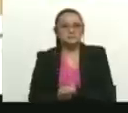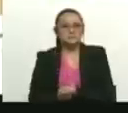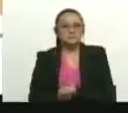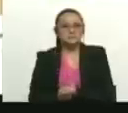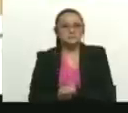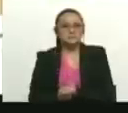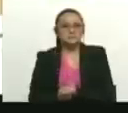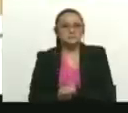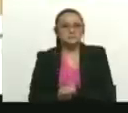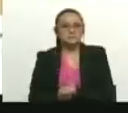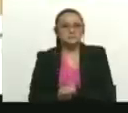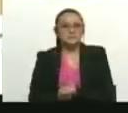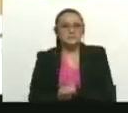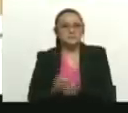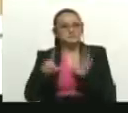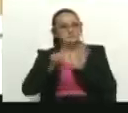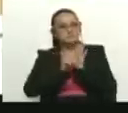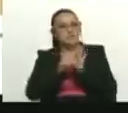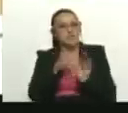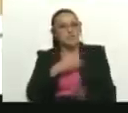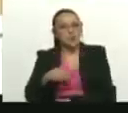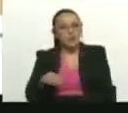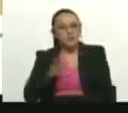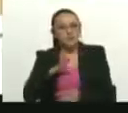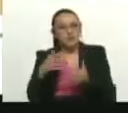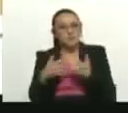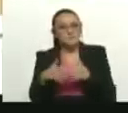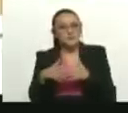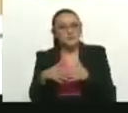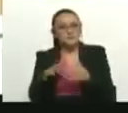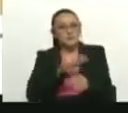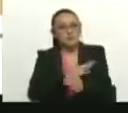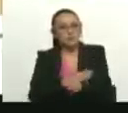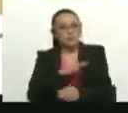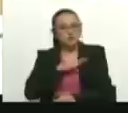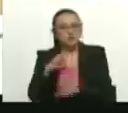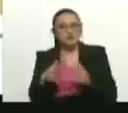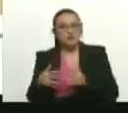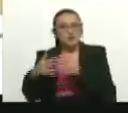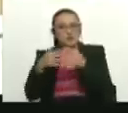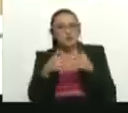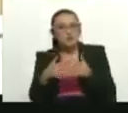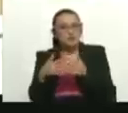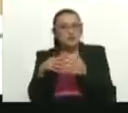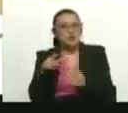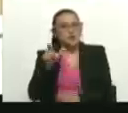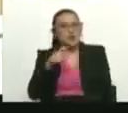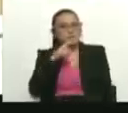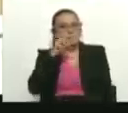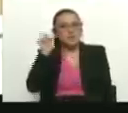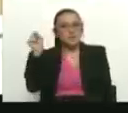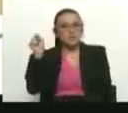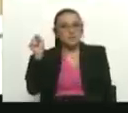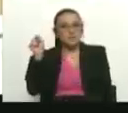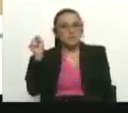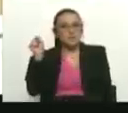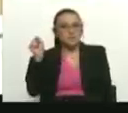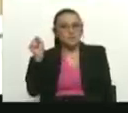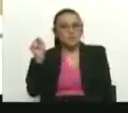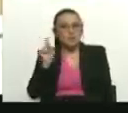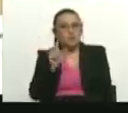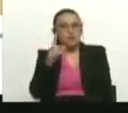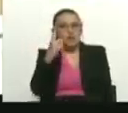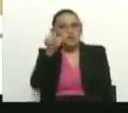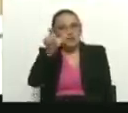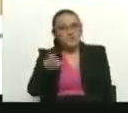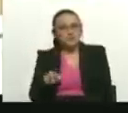dueño, porque el legítimo dueño de esta empresa tan poderosa en Estados Unidos no es Nicolás Maduro, no es una